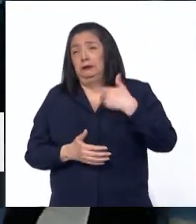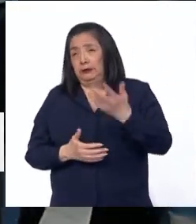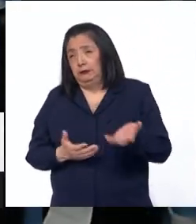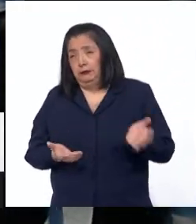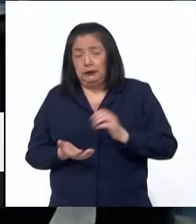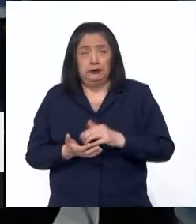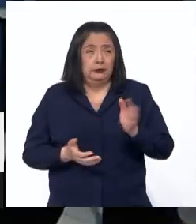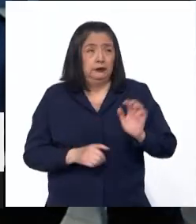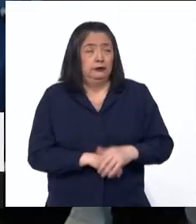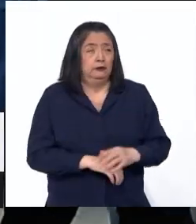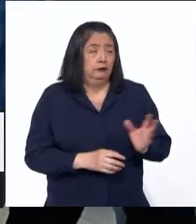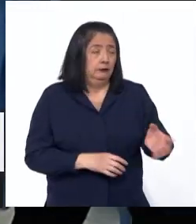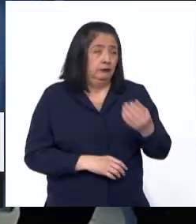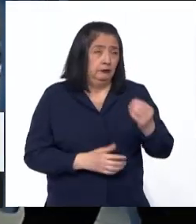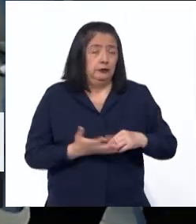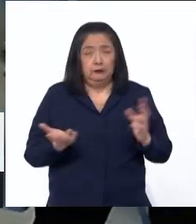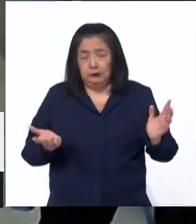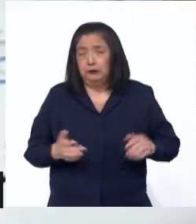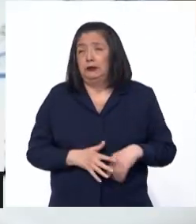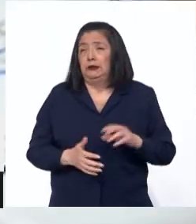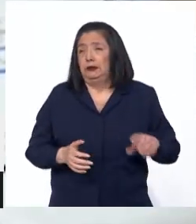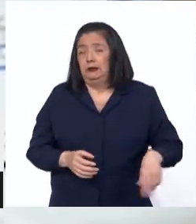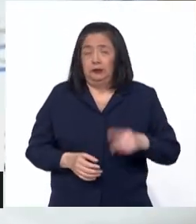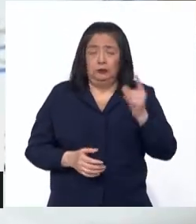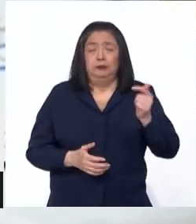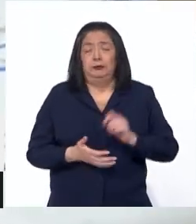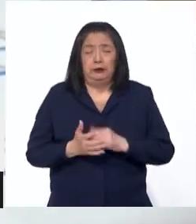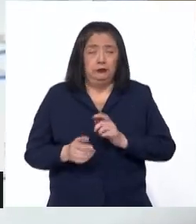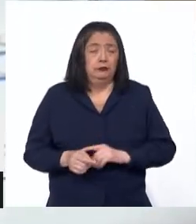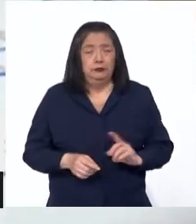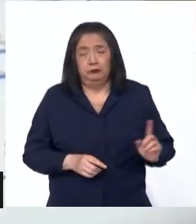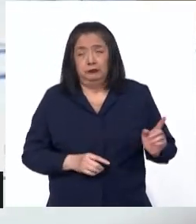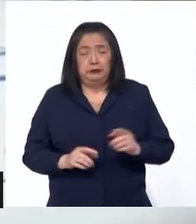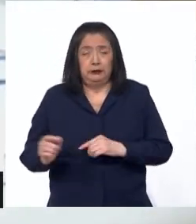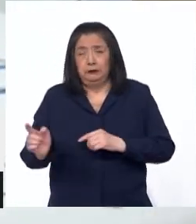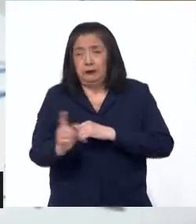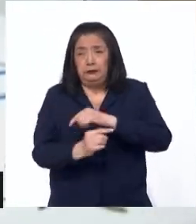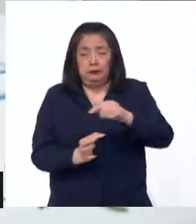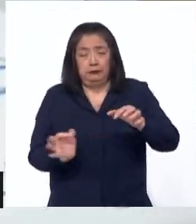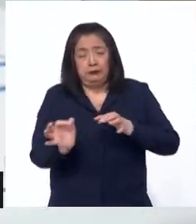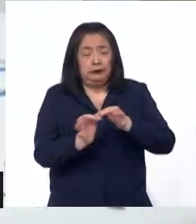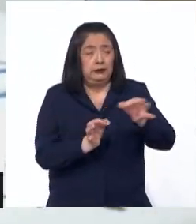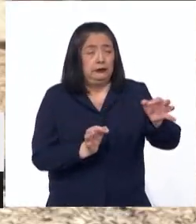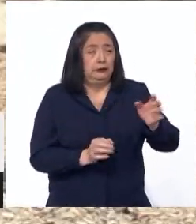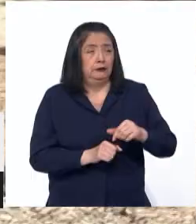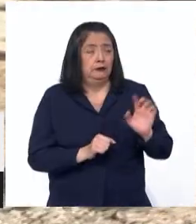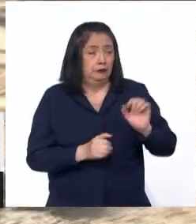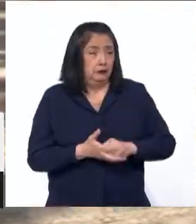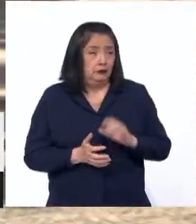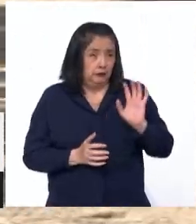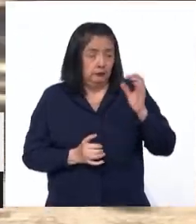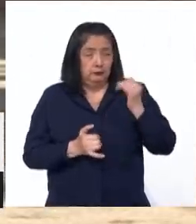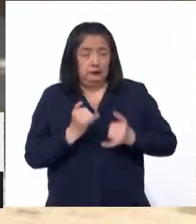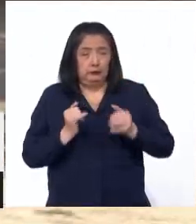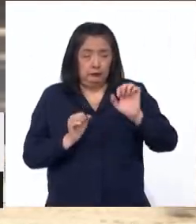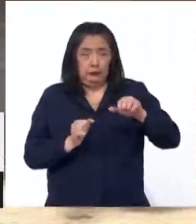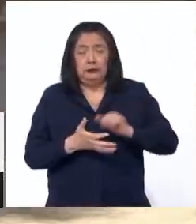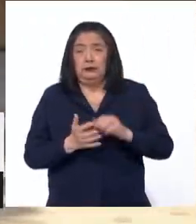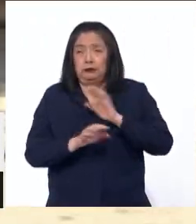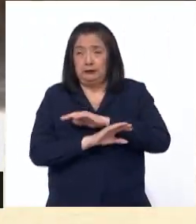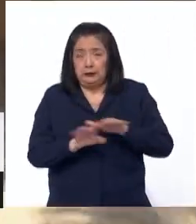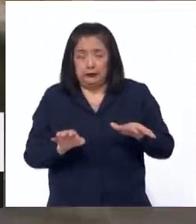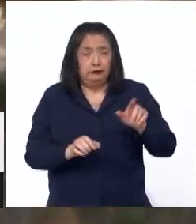pueden aumentar más. ¿Por qué? Porque estos van deambulando entre estos distritos. ¿Se dan cuenta? Correcto, gerenta. Finalmente, para finalizar,